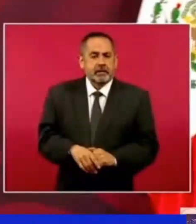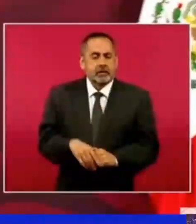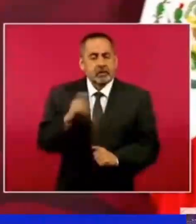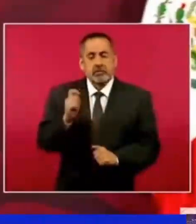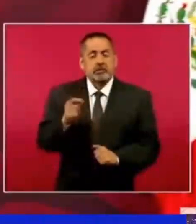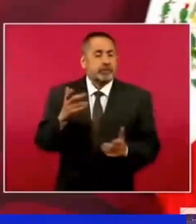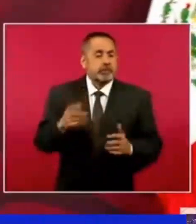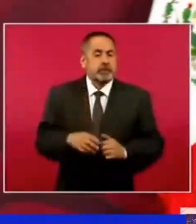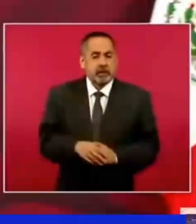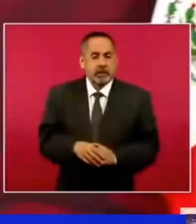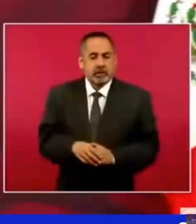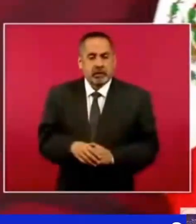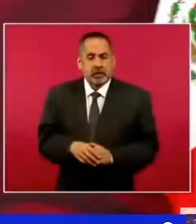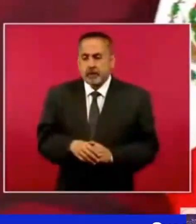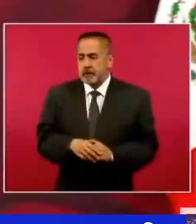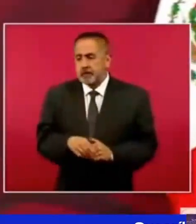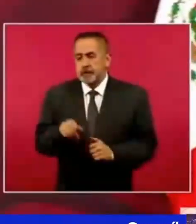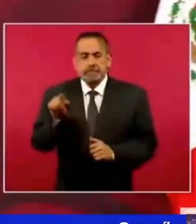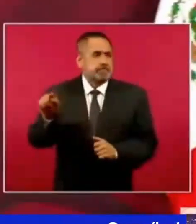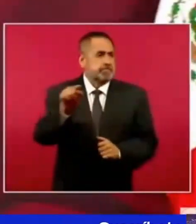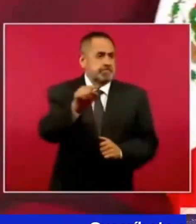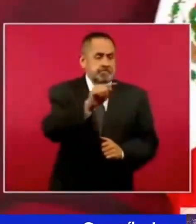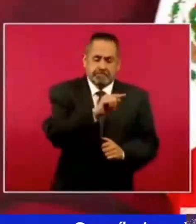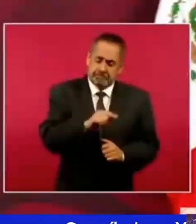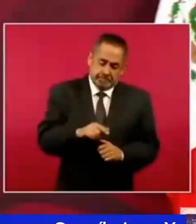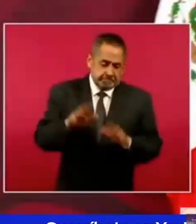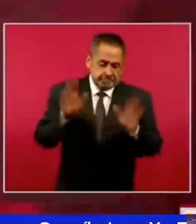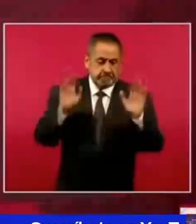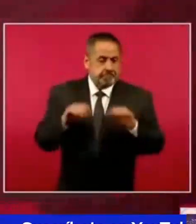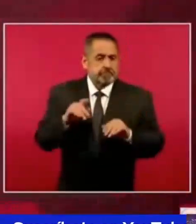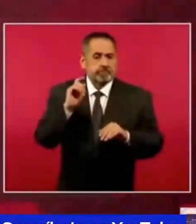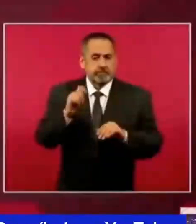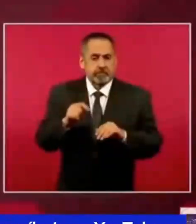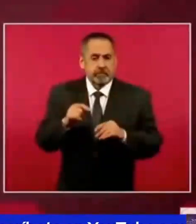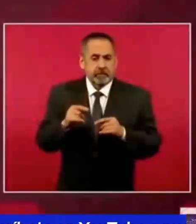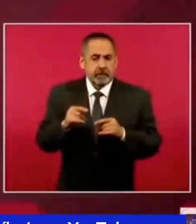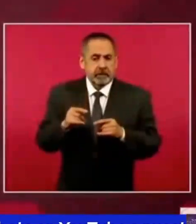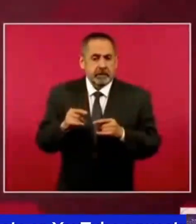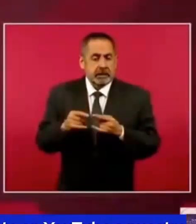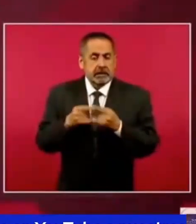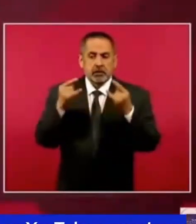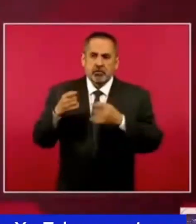todos de una u otra forma vivimos lo que fue el movimiento